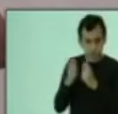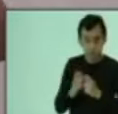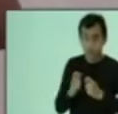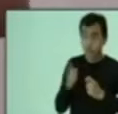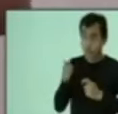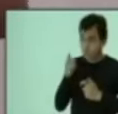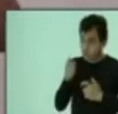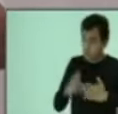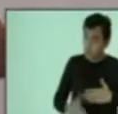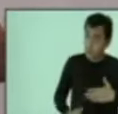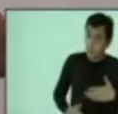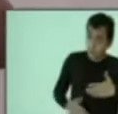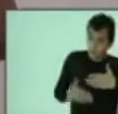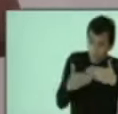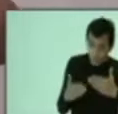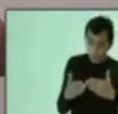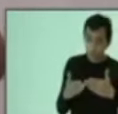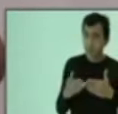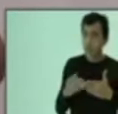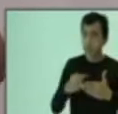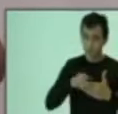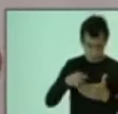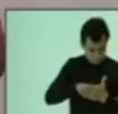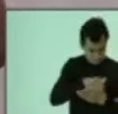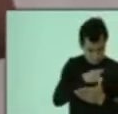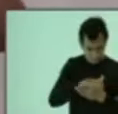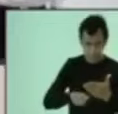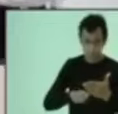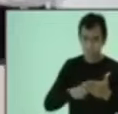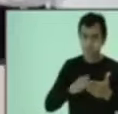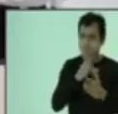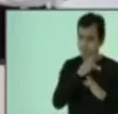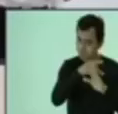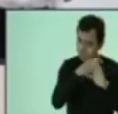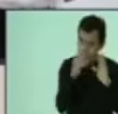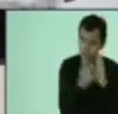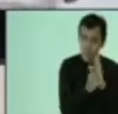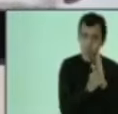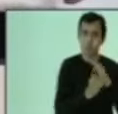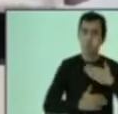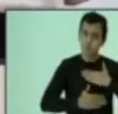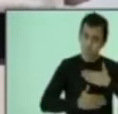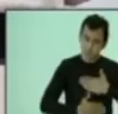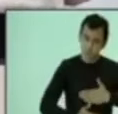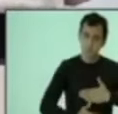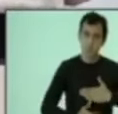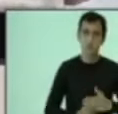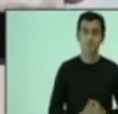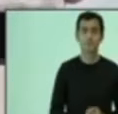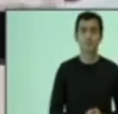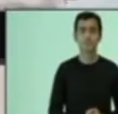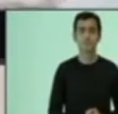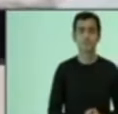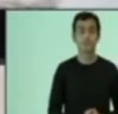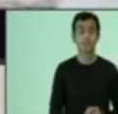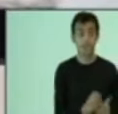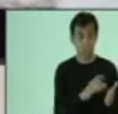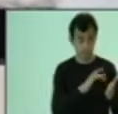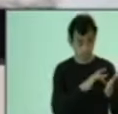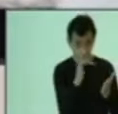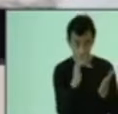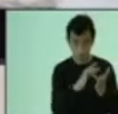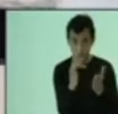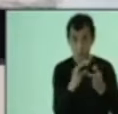poder llevar adelante nuestros proyectos de... Gracias, candidatos, candidatas, por